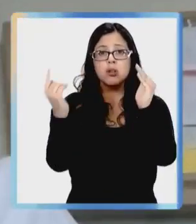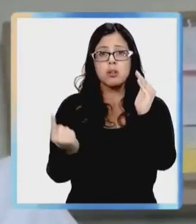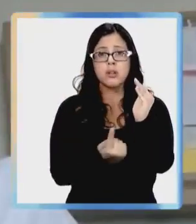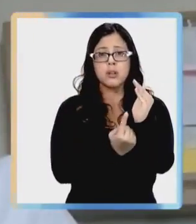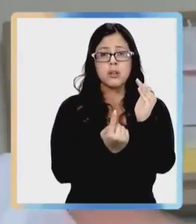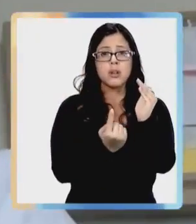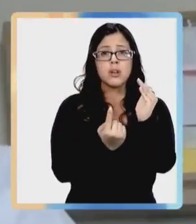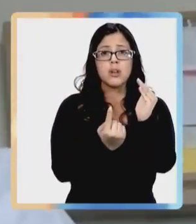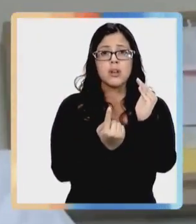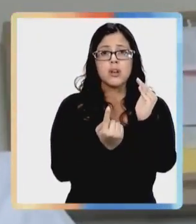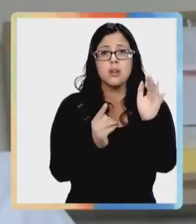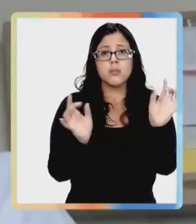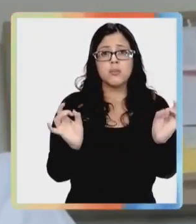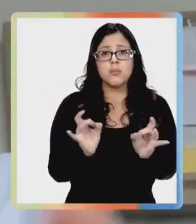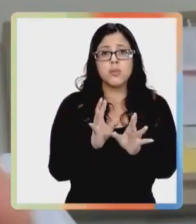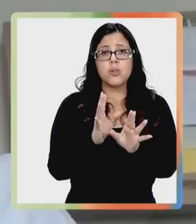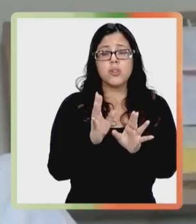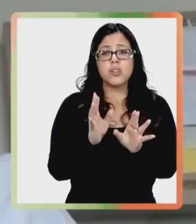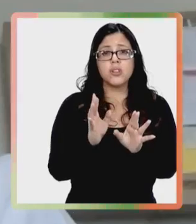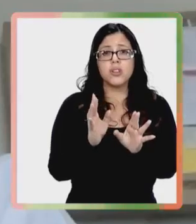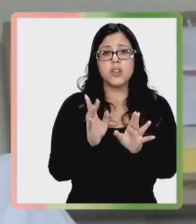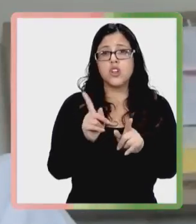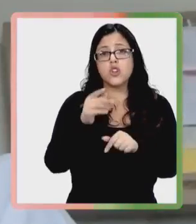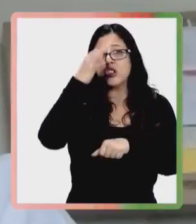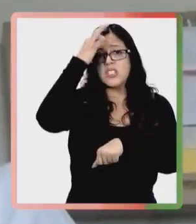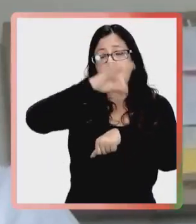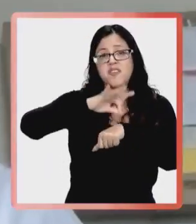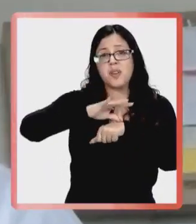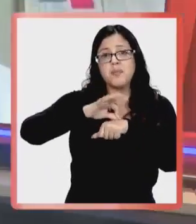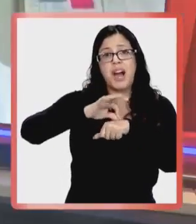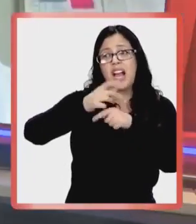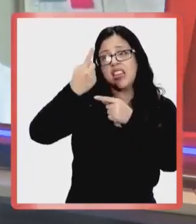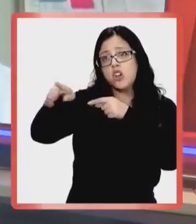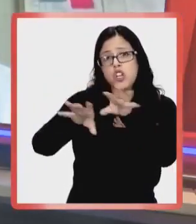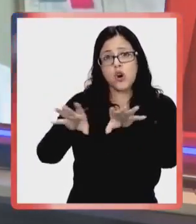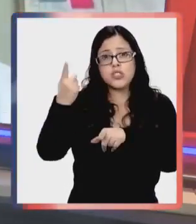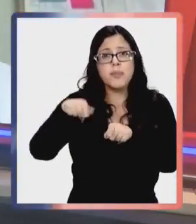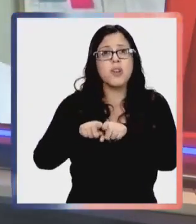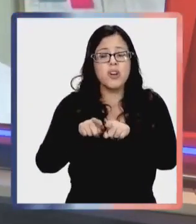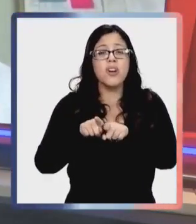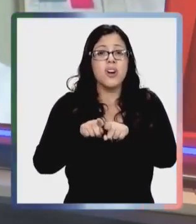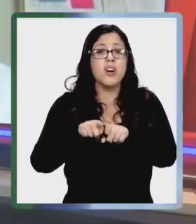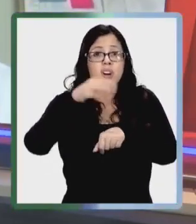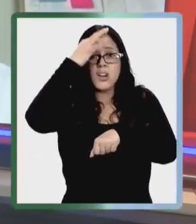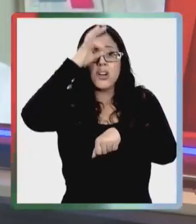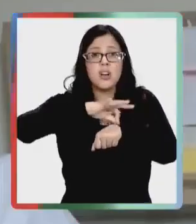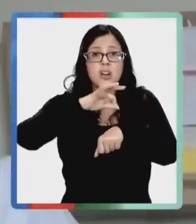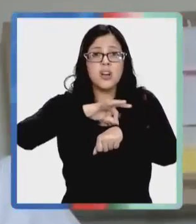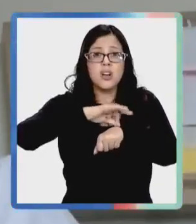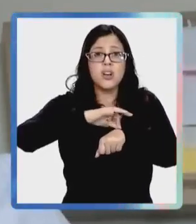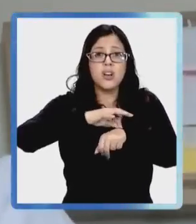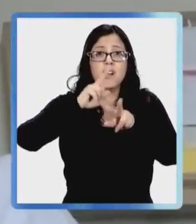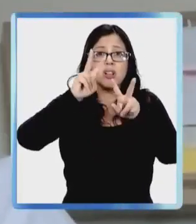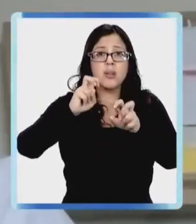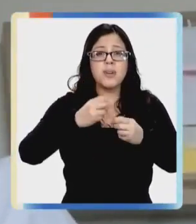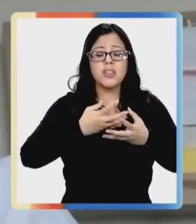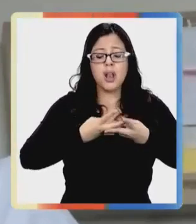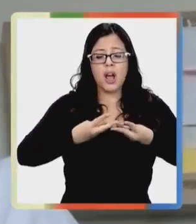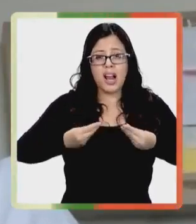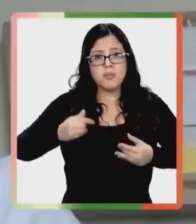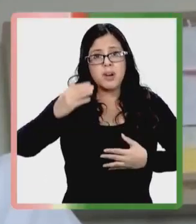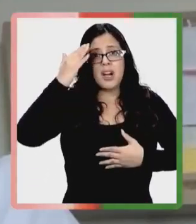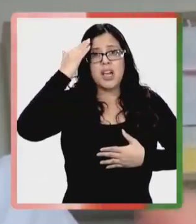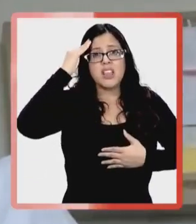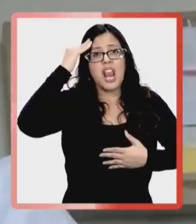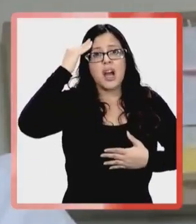caja de vidrio, a lo mejor no se enferma de las cosas bacteriológicas, pero se va a enfermar del alma y de la mente. Y eso